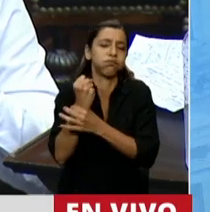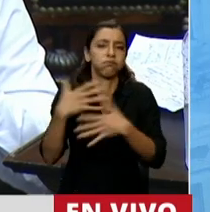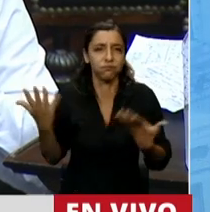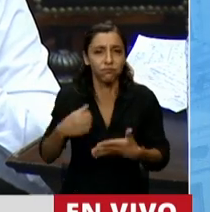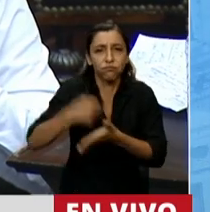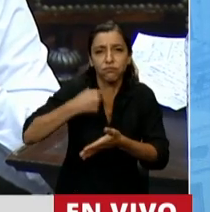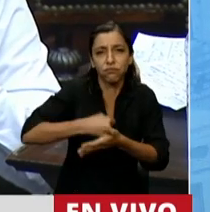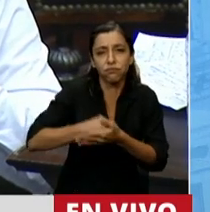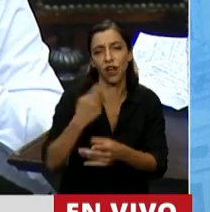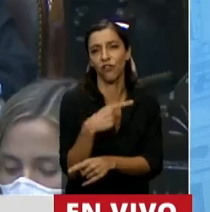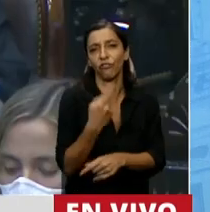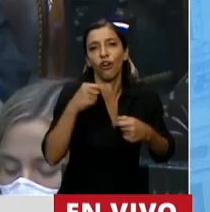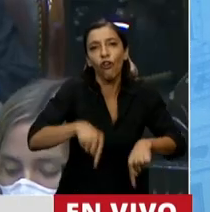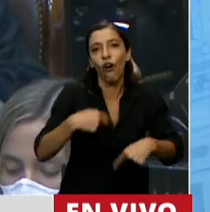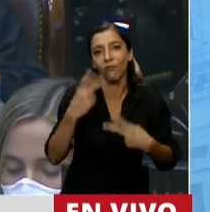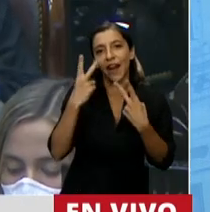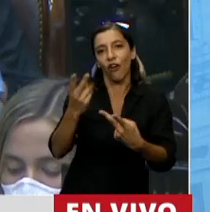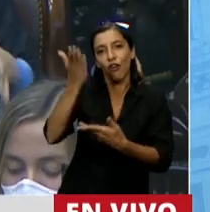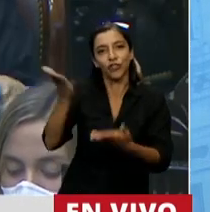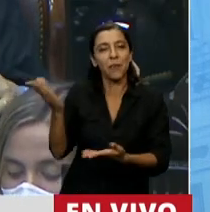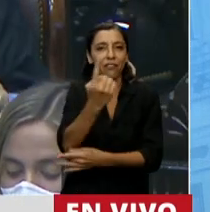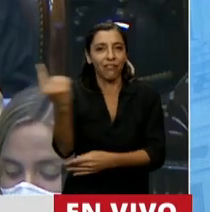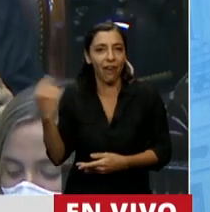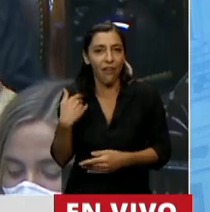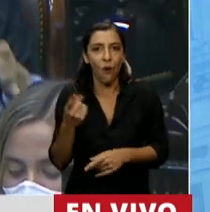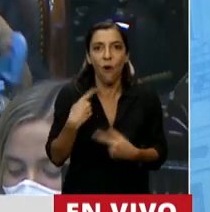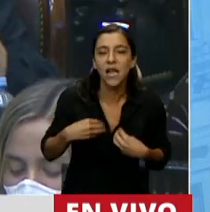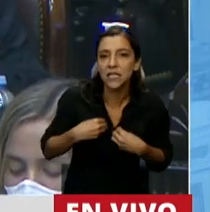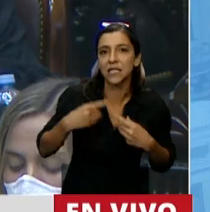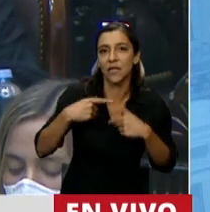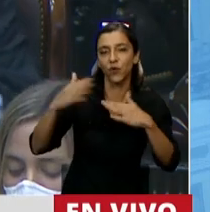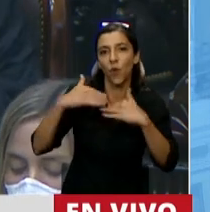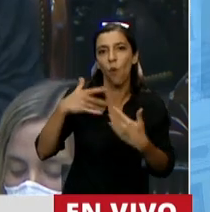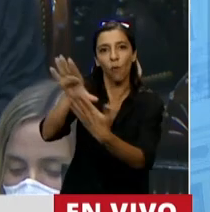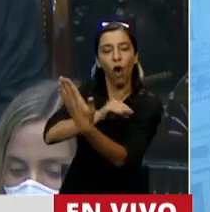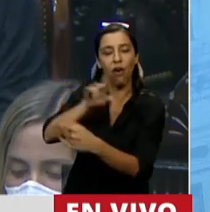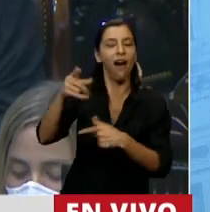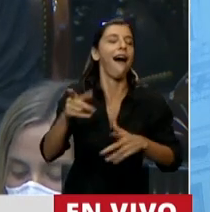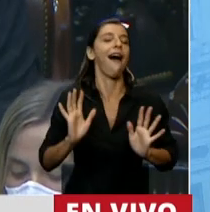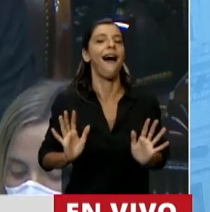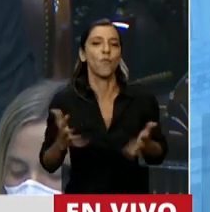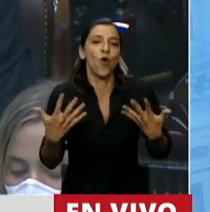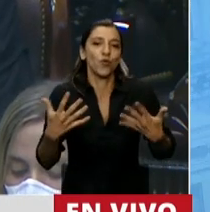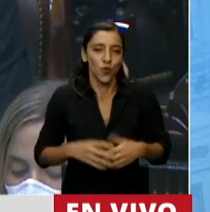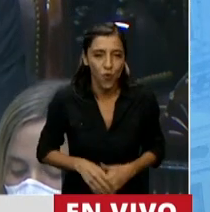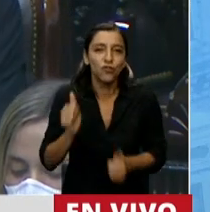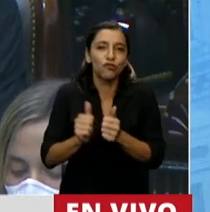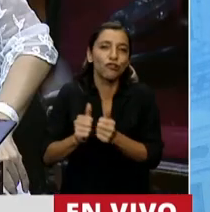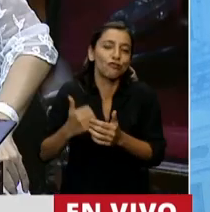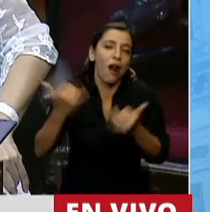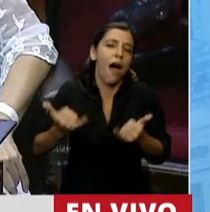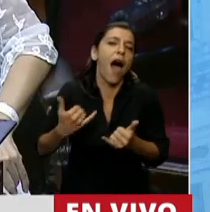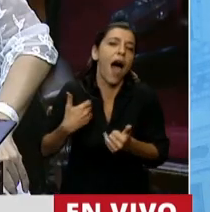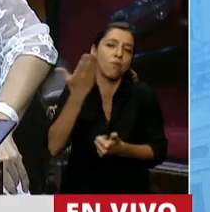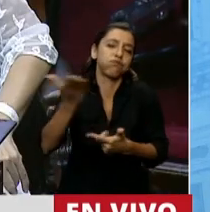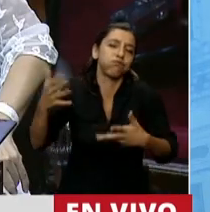mujeres que hoy reconocemos, en las que hoy nos reflejamos, que hoy son nuestro ejemplo, que han históricamente luchado por sus